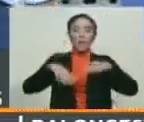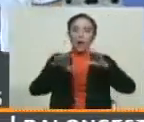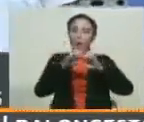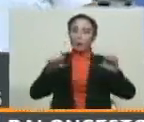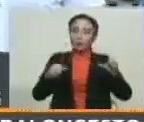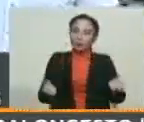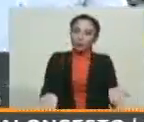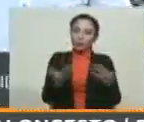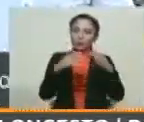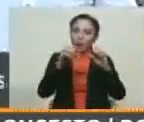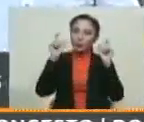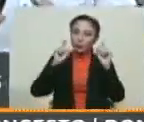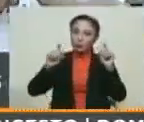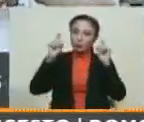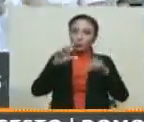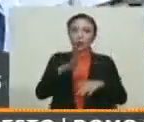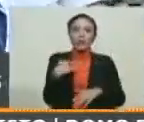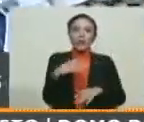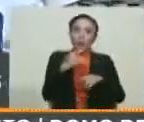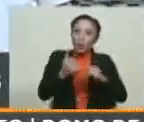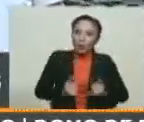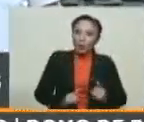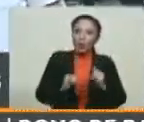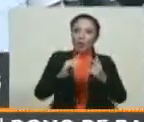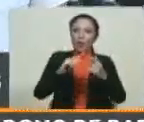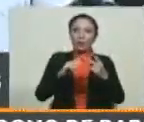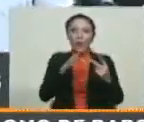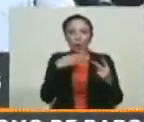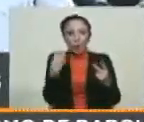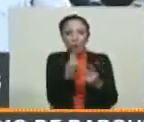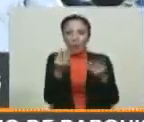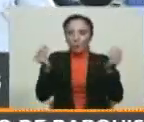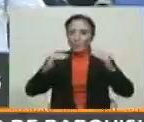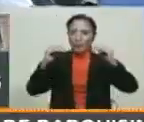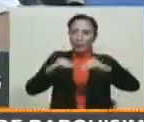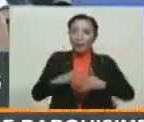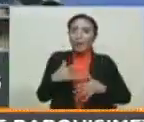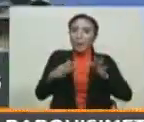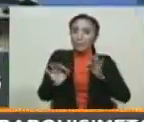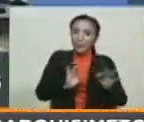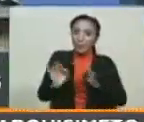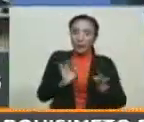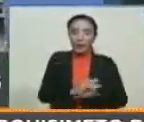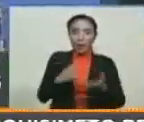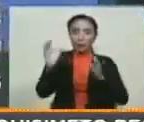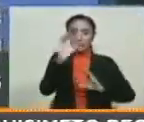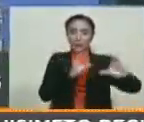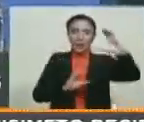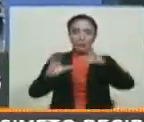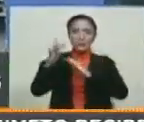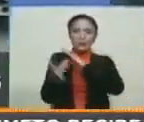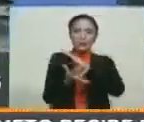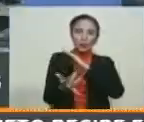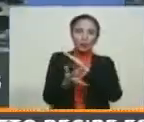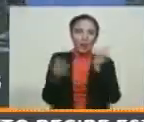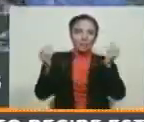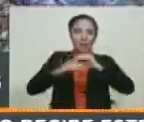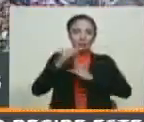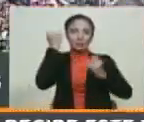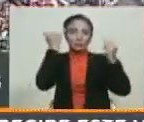juventud tenemos que seguir fortaleciendo la preparación científica y técnica